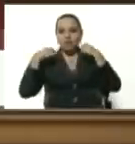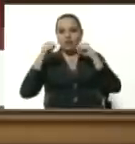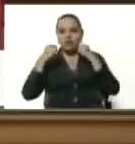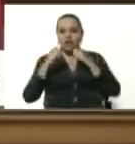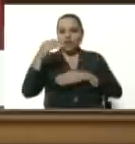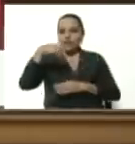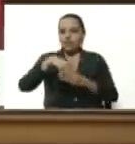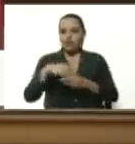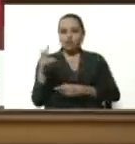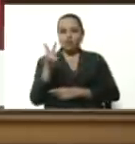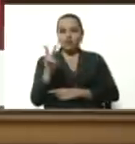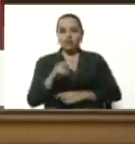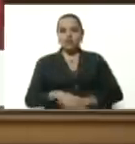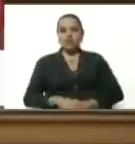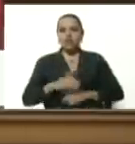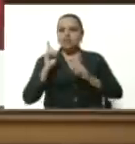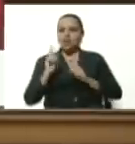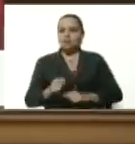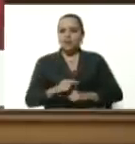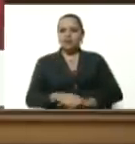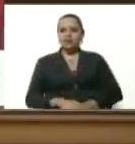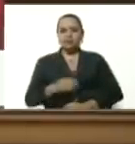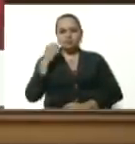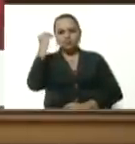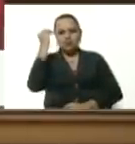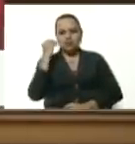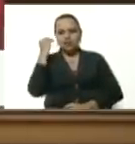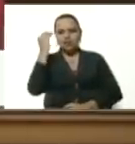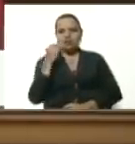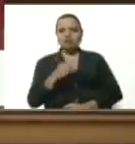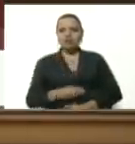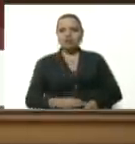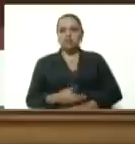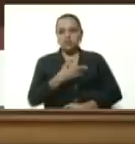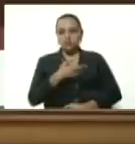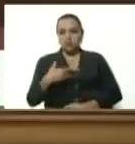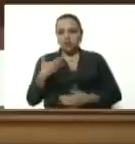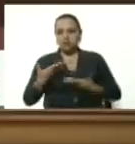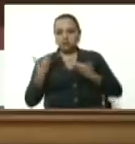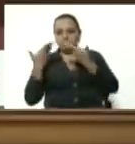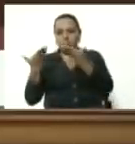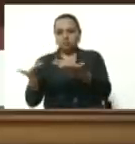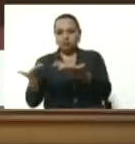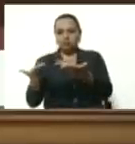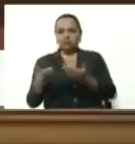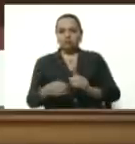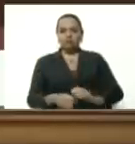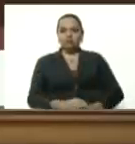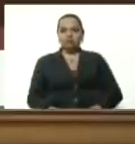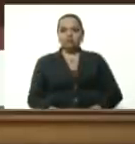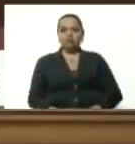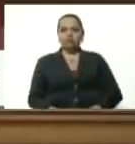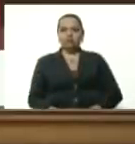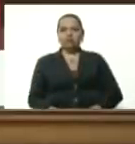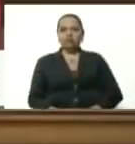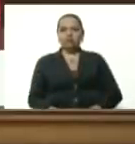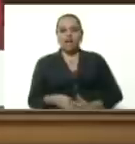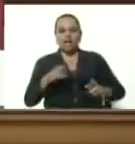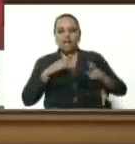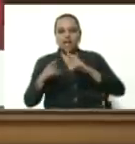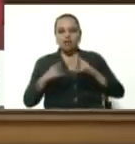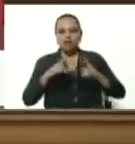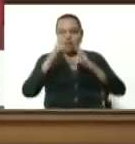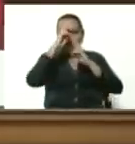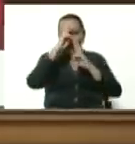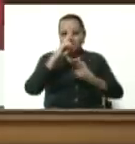interno, también hemos querido llevarla a lo externo, de relaciones con